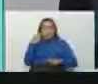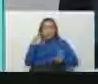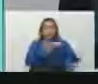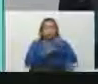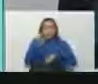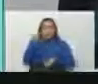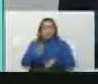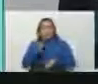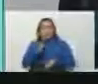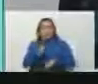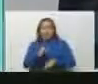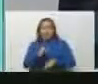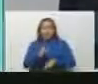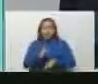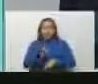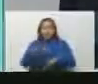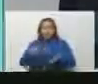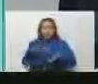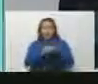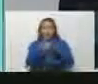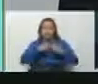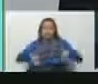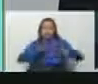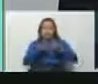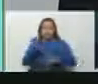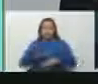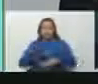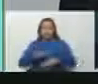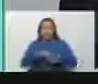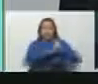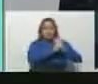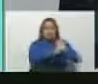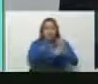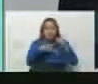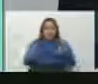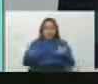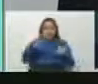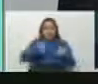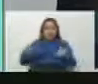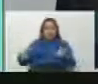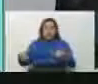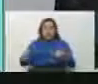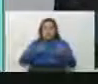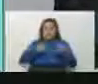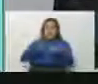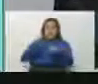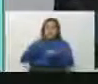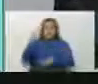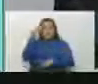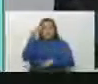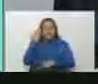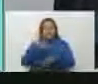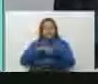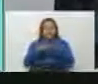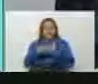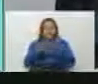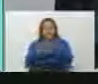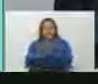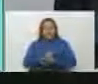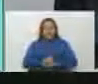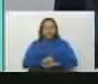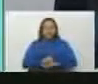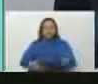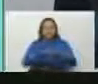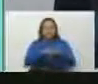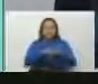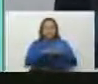decir, adquirimos el valor del símbolo. Y ahora quien patea el símbolo tiene conciencia de lo que el símbolo representa, que es la defensa